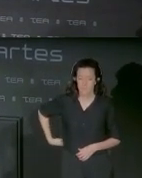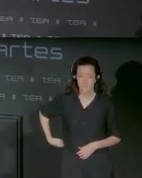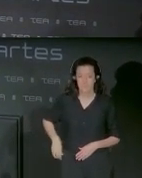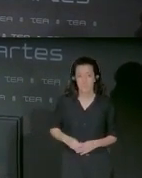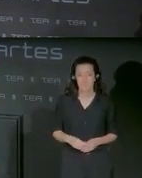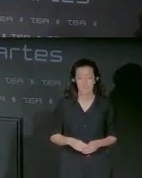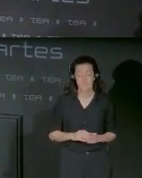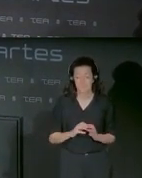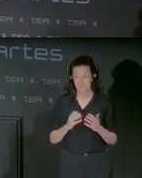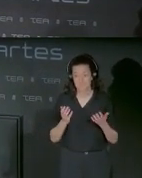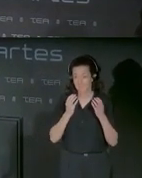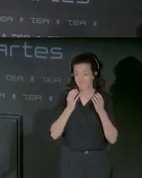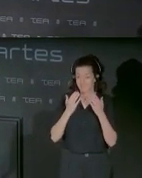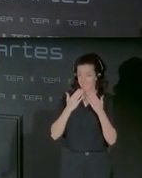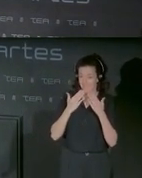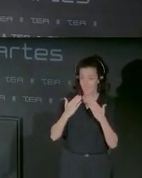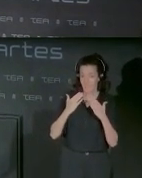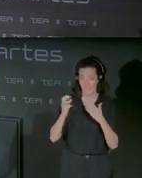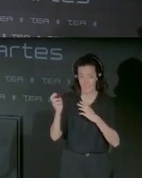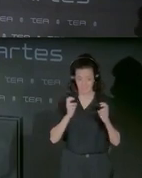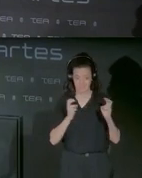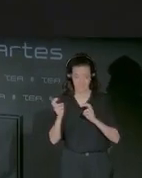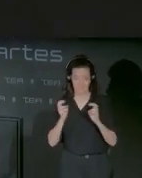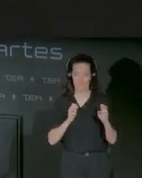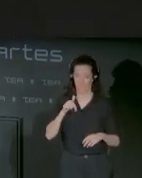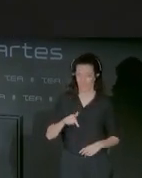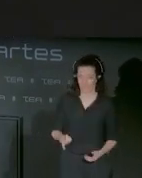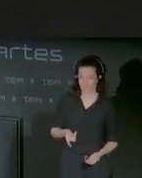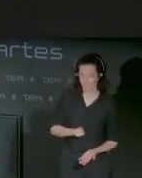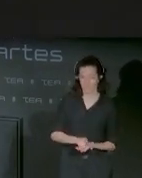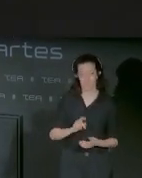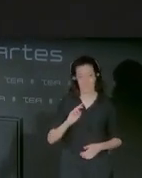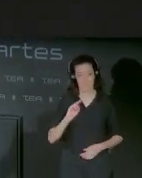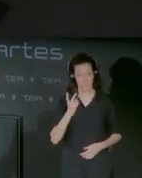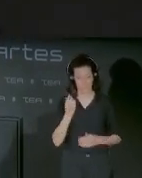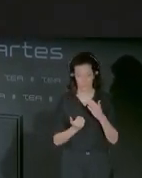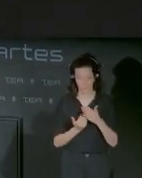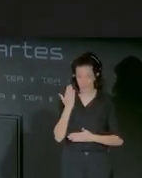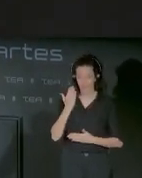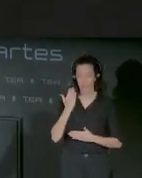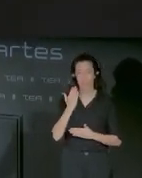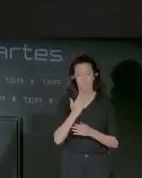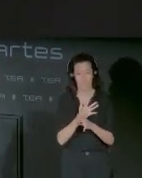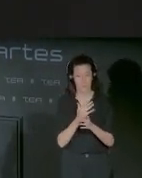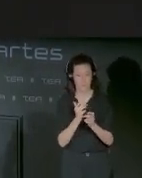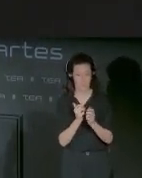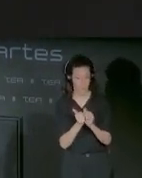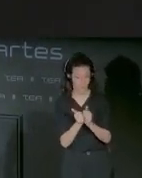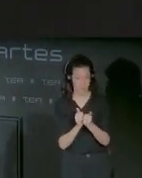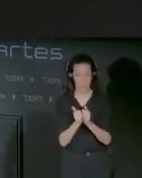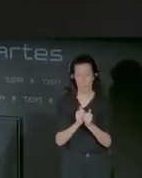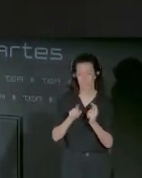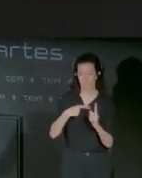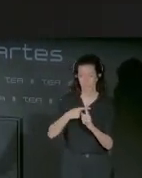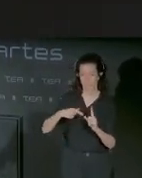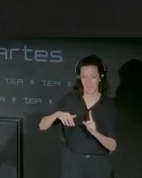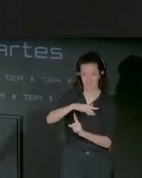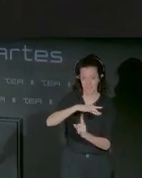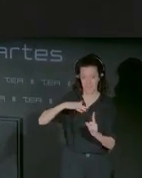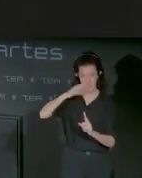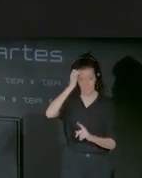Bueno, muchas gracias por venir también hoy en esta segunda jornada sobre videojuegos y entornos virtuales. En este segundo